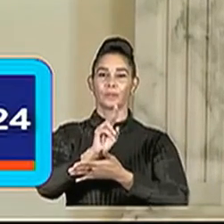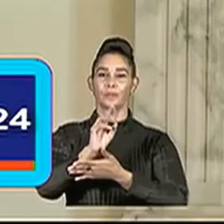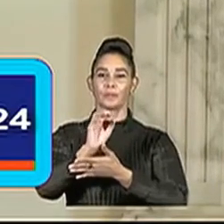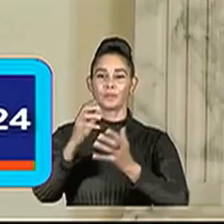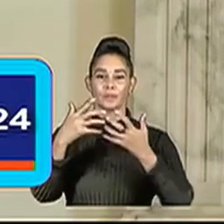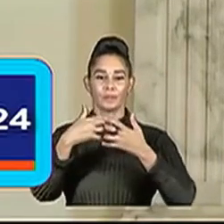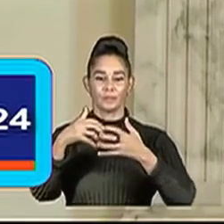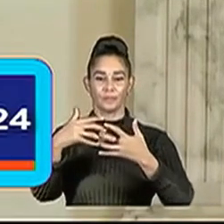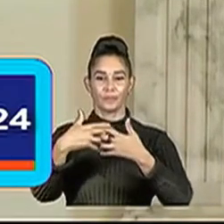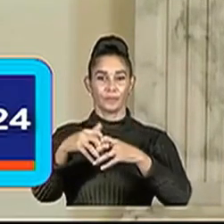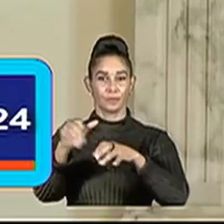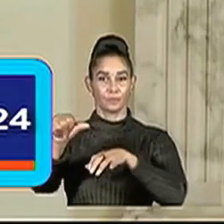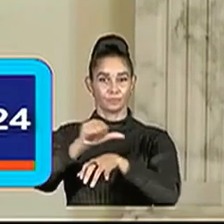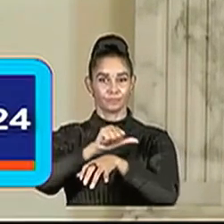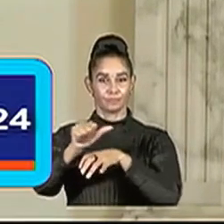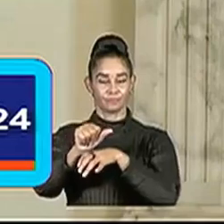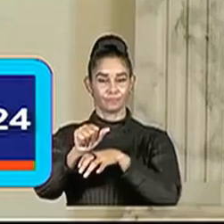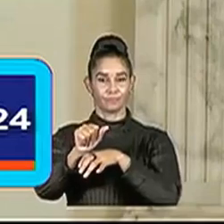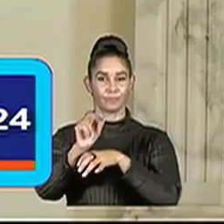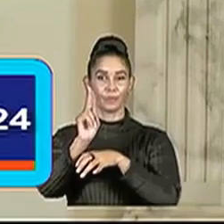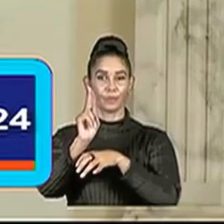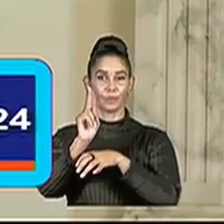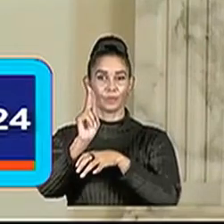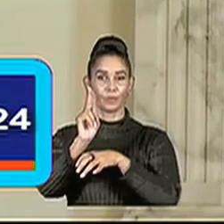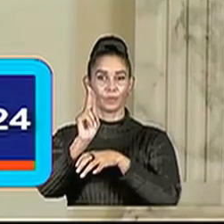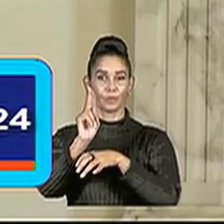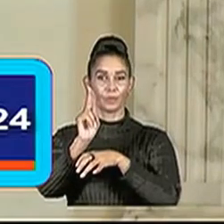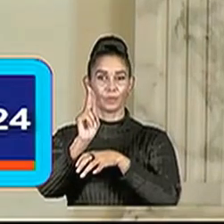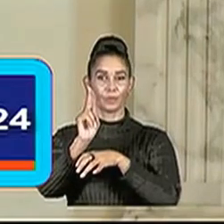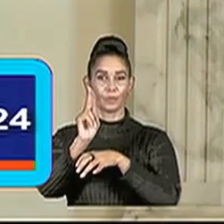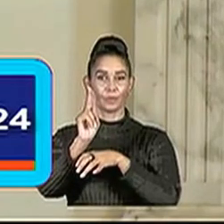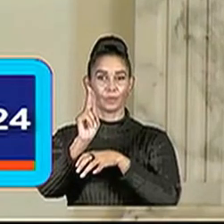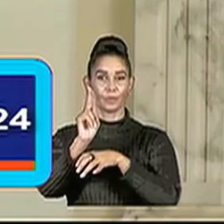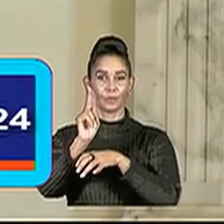Iberoamericana, UNIBE.